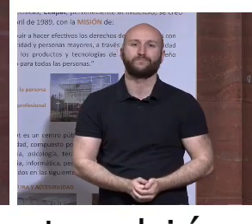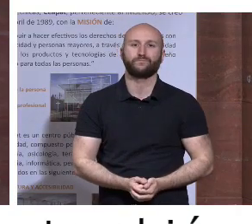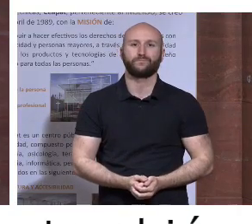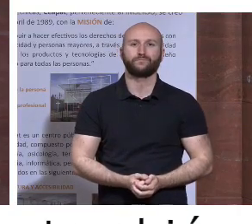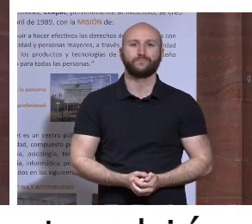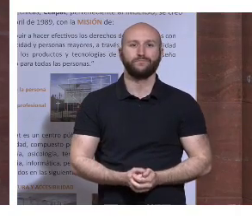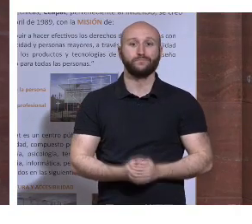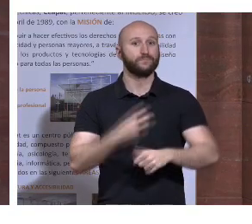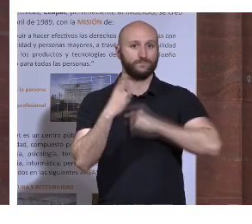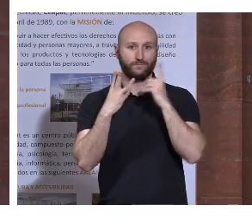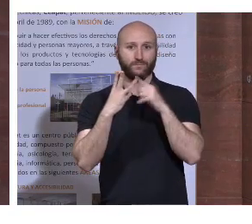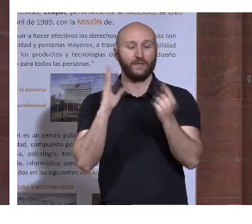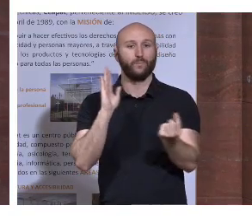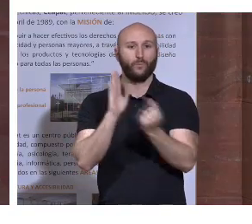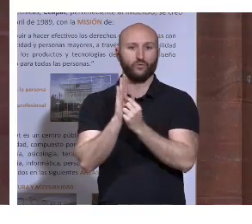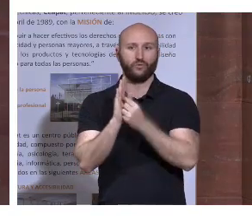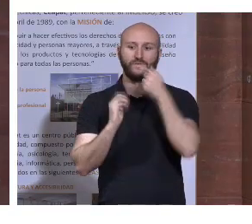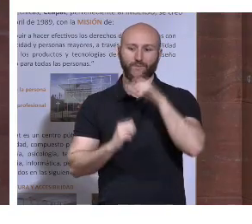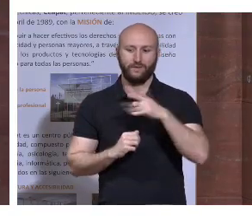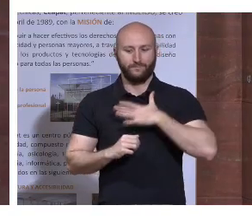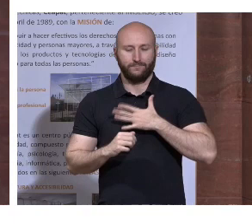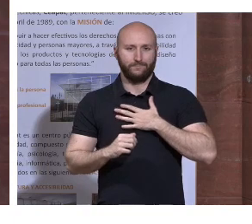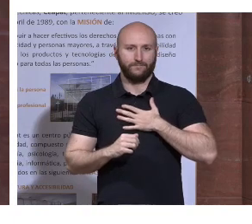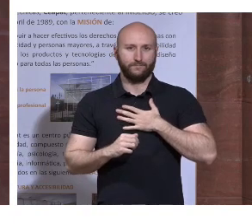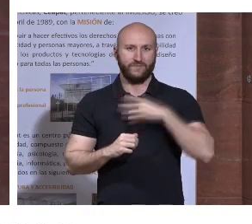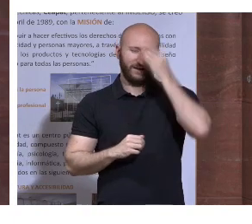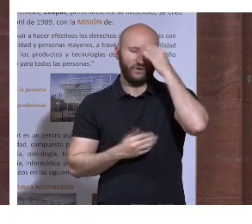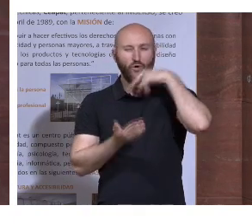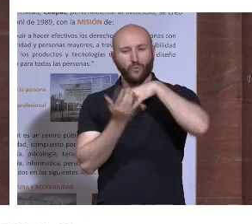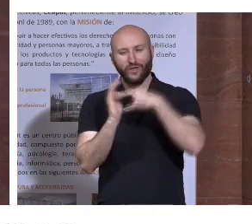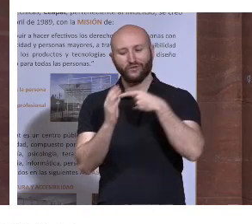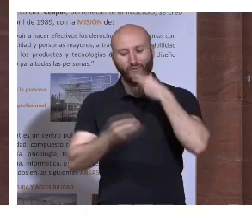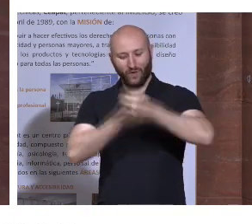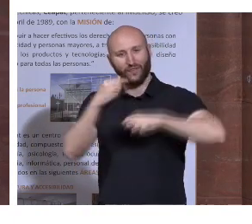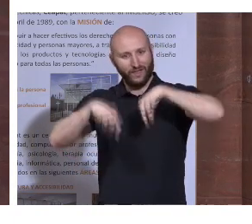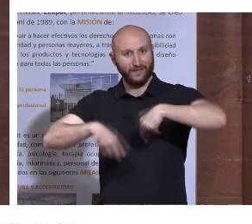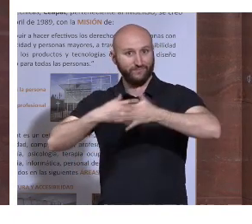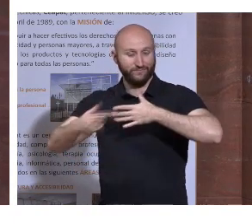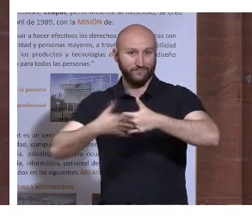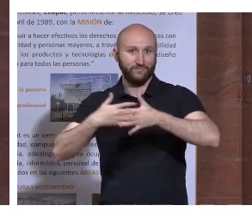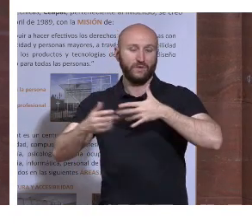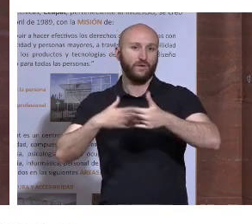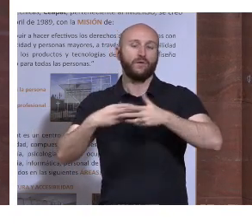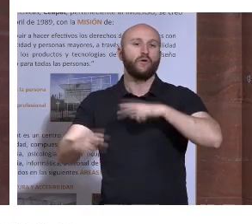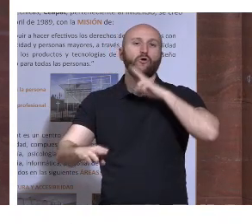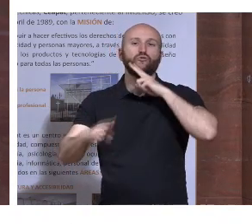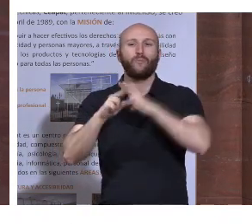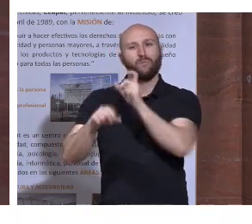Y hay un tercer punto que también para mí es algo que hace que esos proyectos que hacemos aquí, que por no citarlos de forma